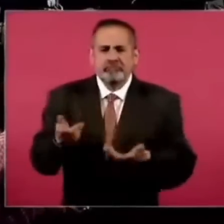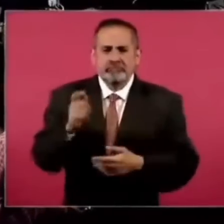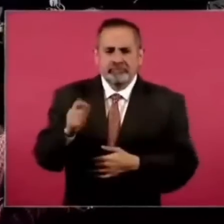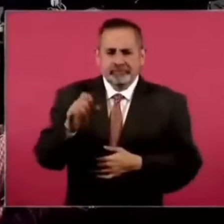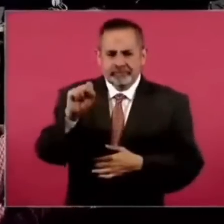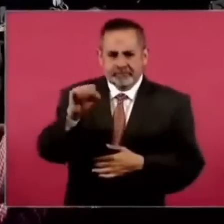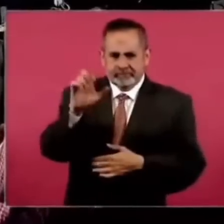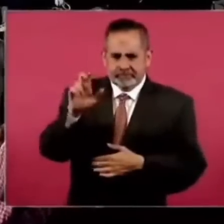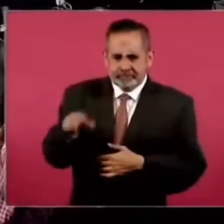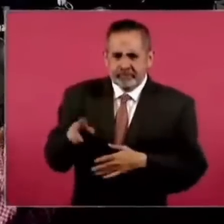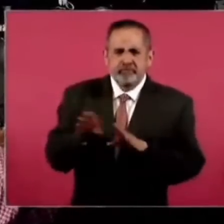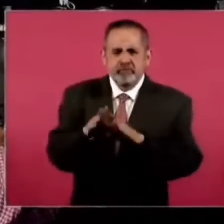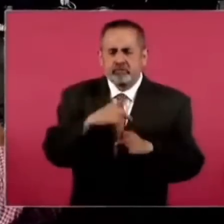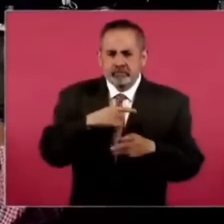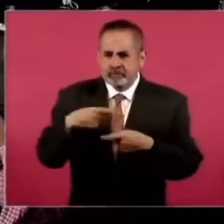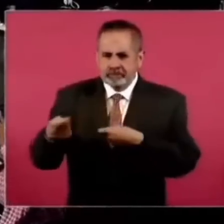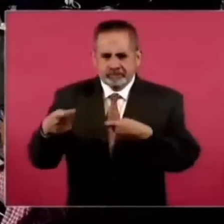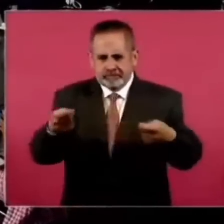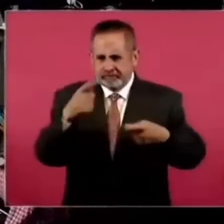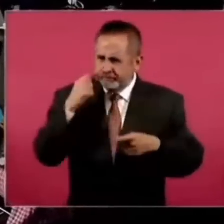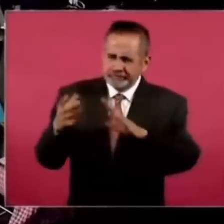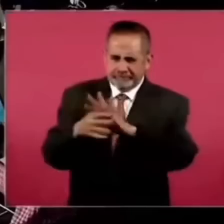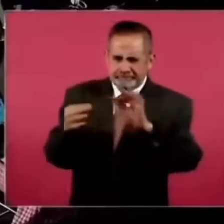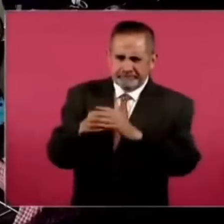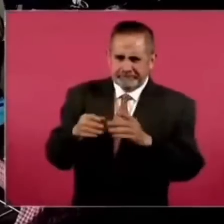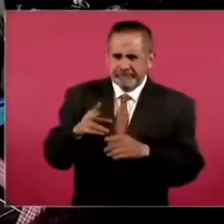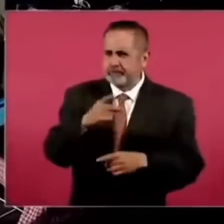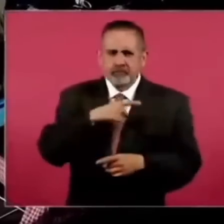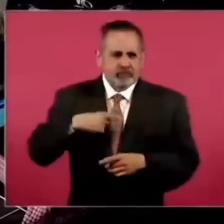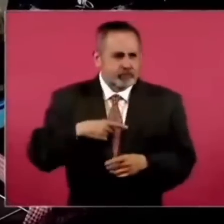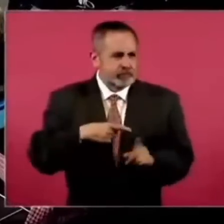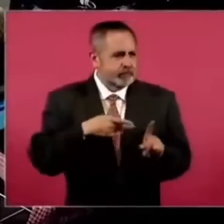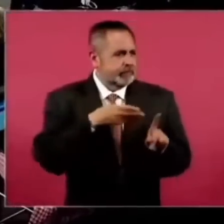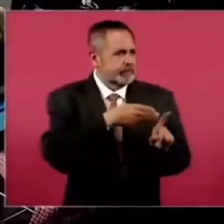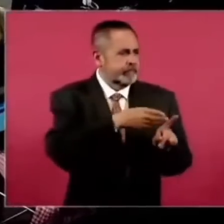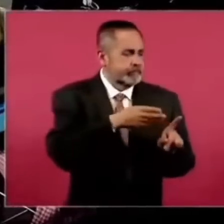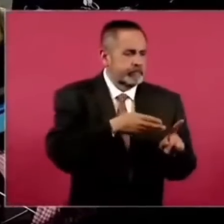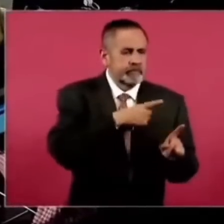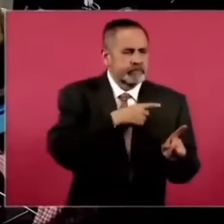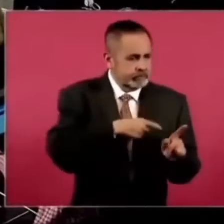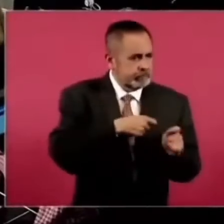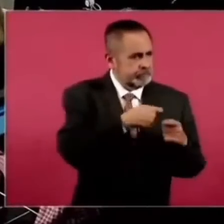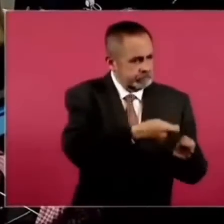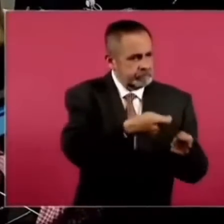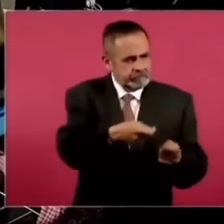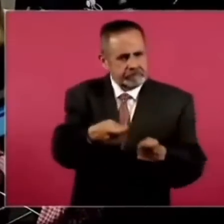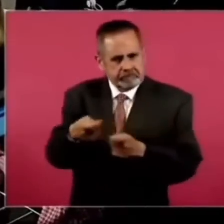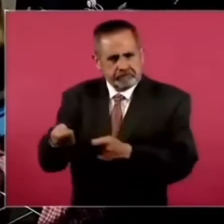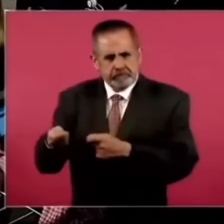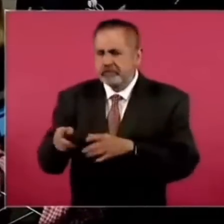Sí, o sea, ¿por qué no lo explica un poco? Para